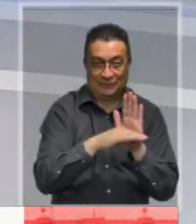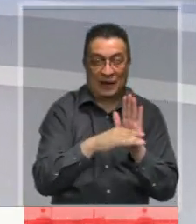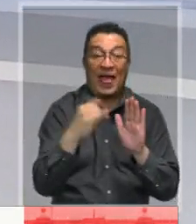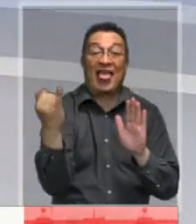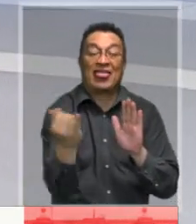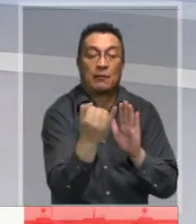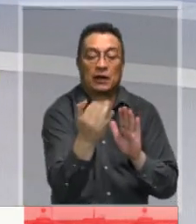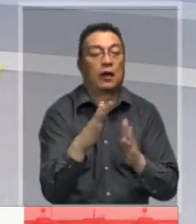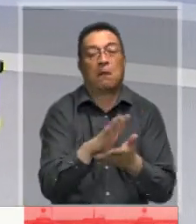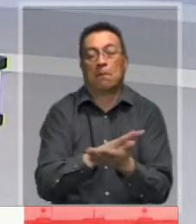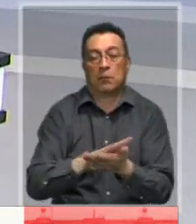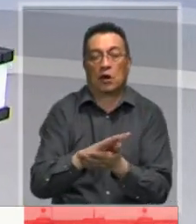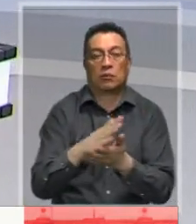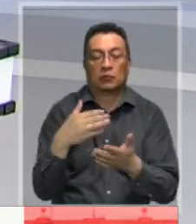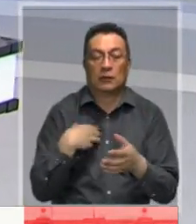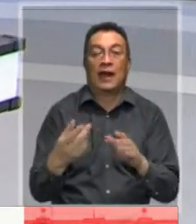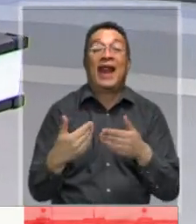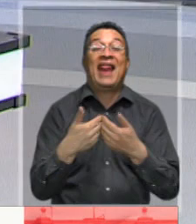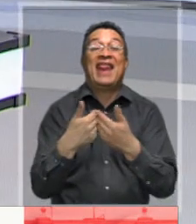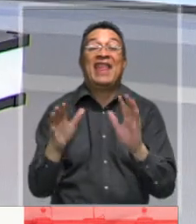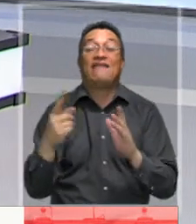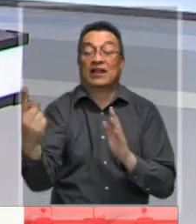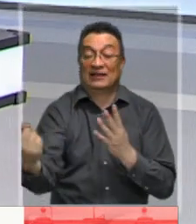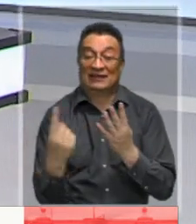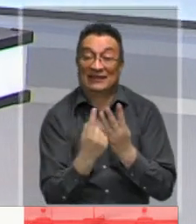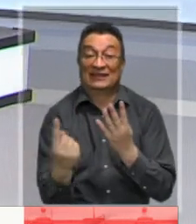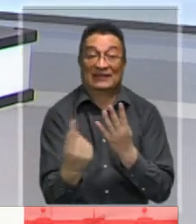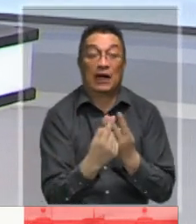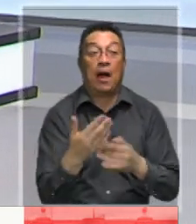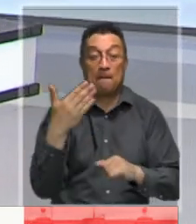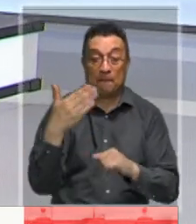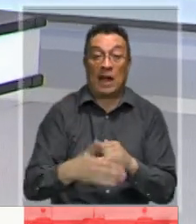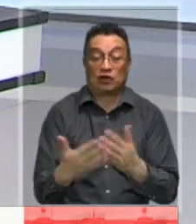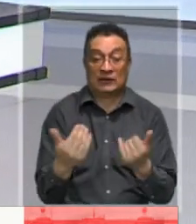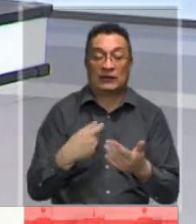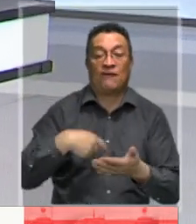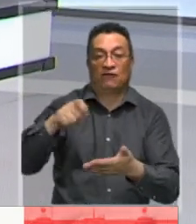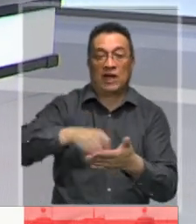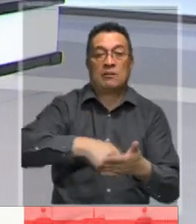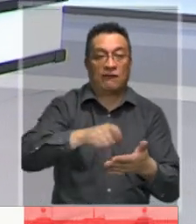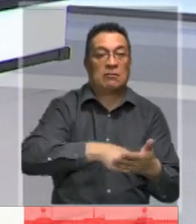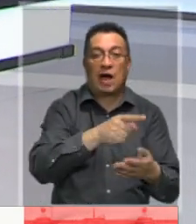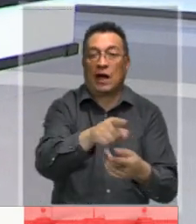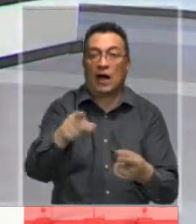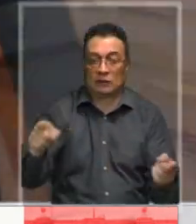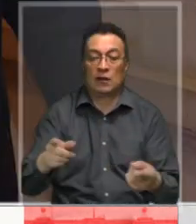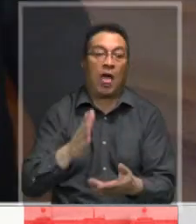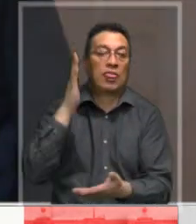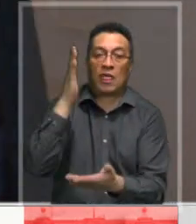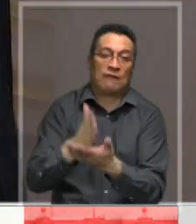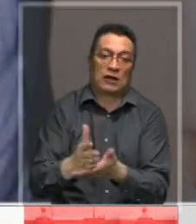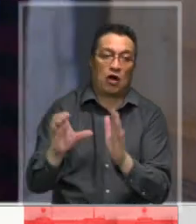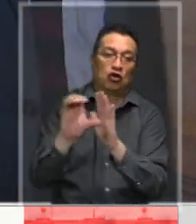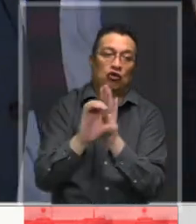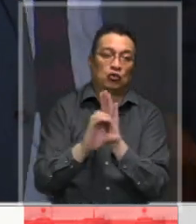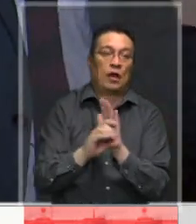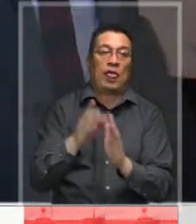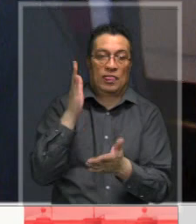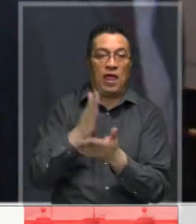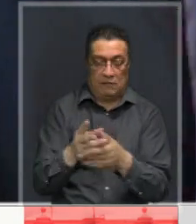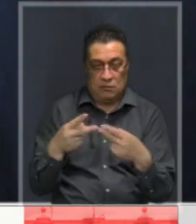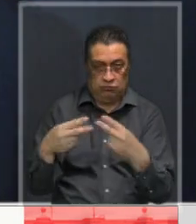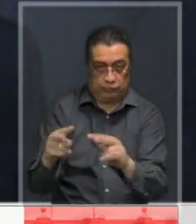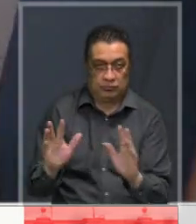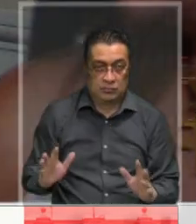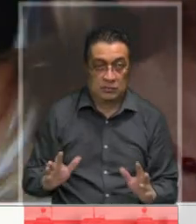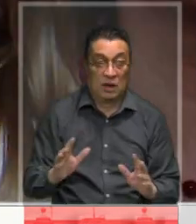independientes, como que van por la libre, necesitan plazo para juntar sus firmas. Y eso es un deber constitucional que lo tienen que tener.